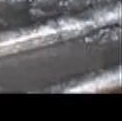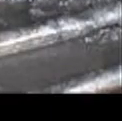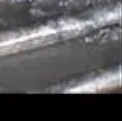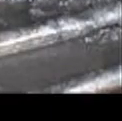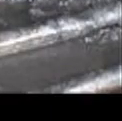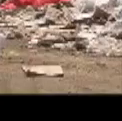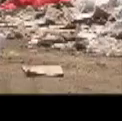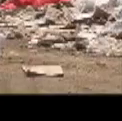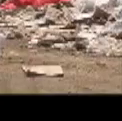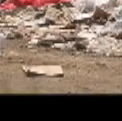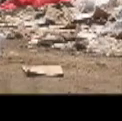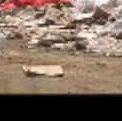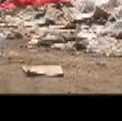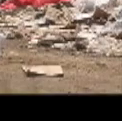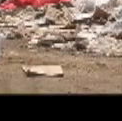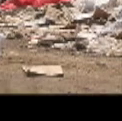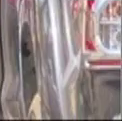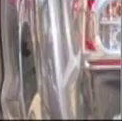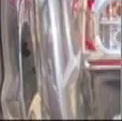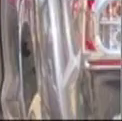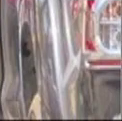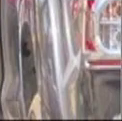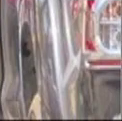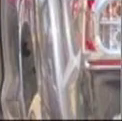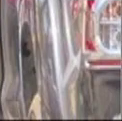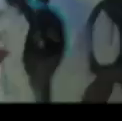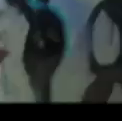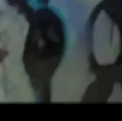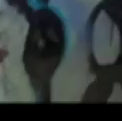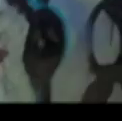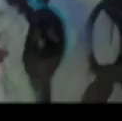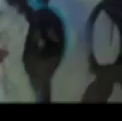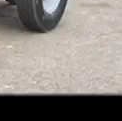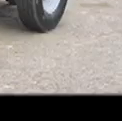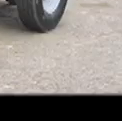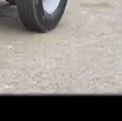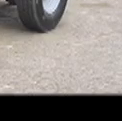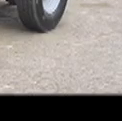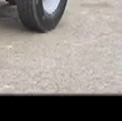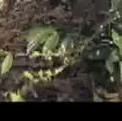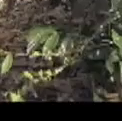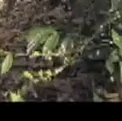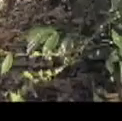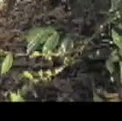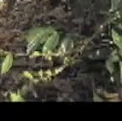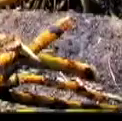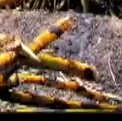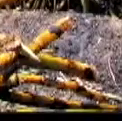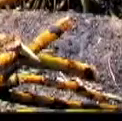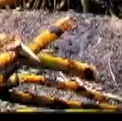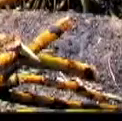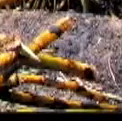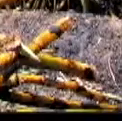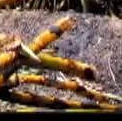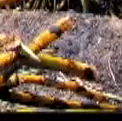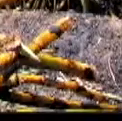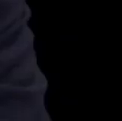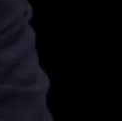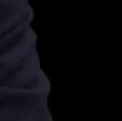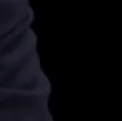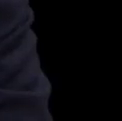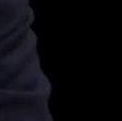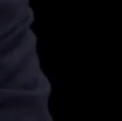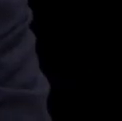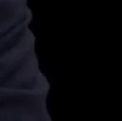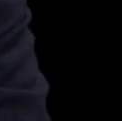dijeron los mineros, los recolectores de basura, los vendedores de los semáforos, los vendedores ambulantes, los esquimeros, los cosechadores de café, los cortadores de caña